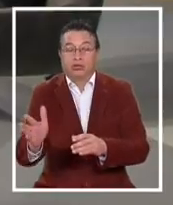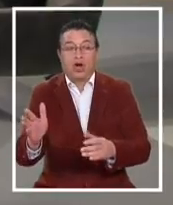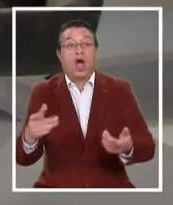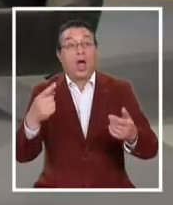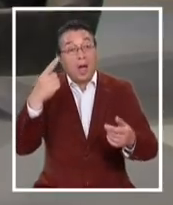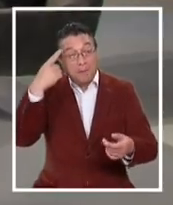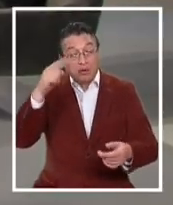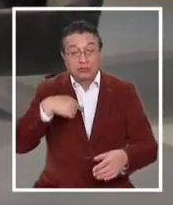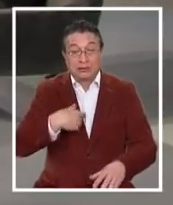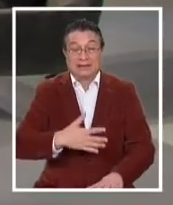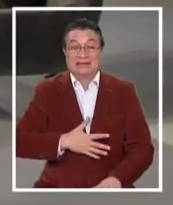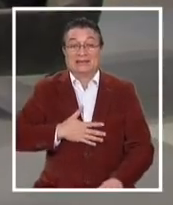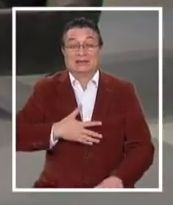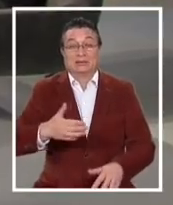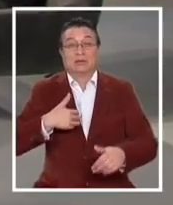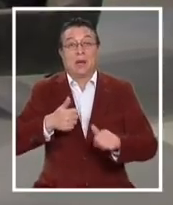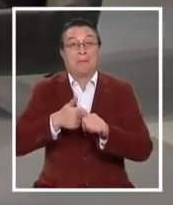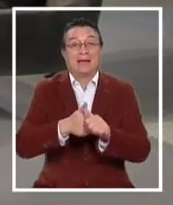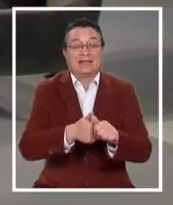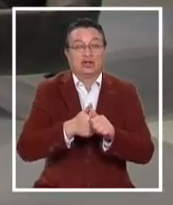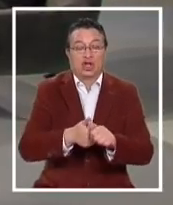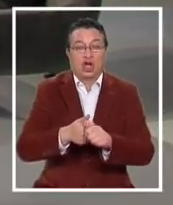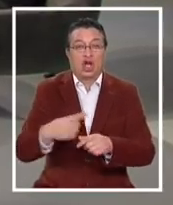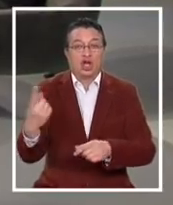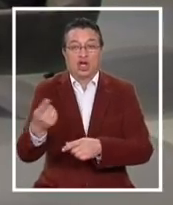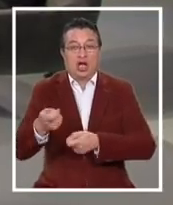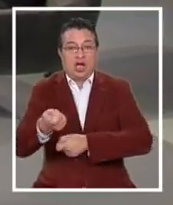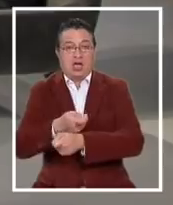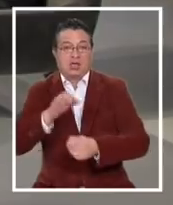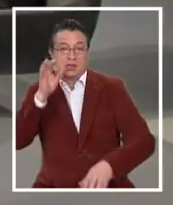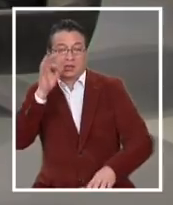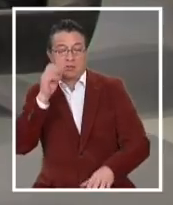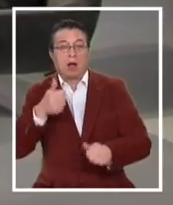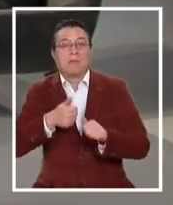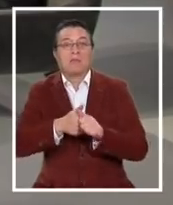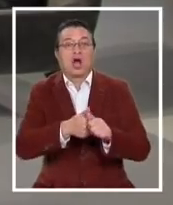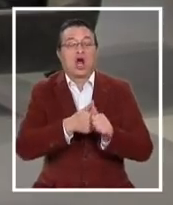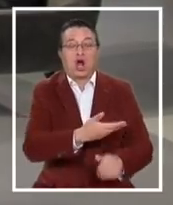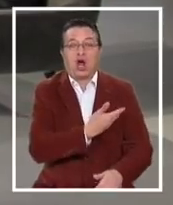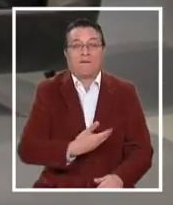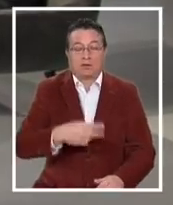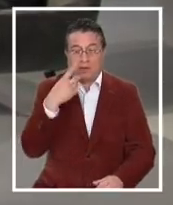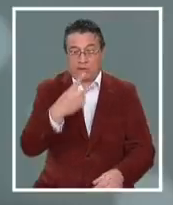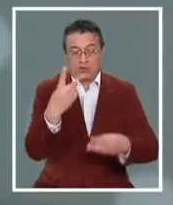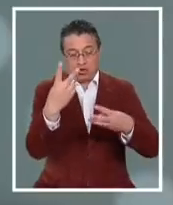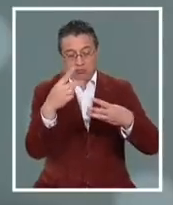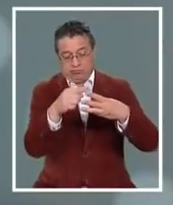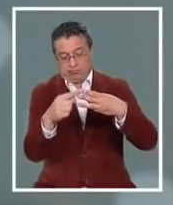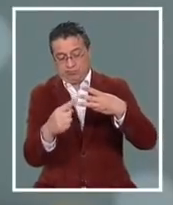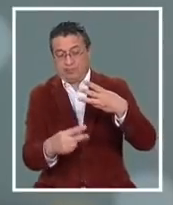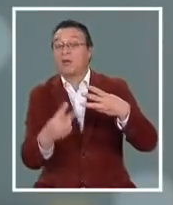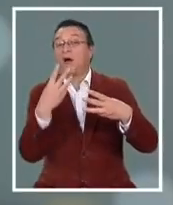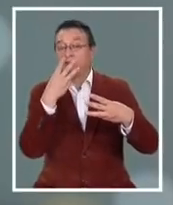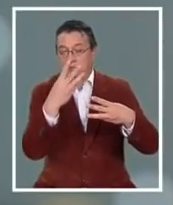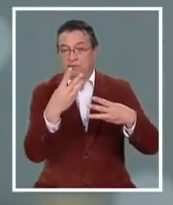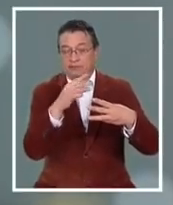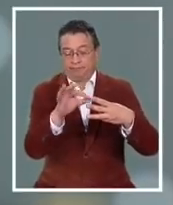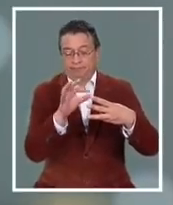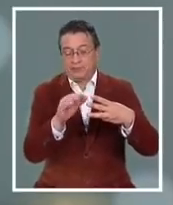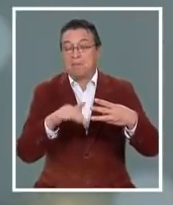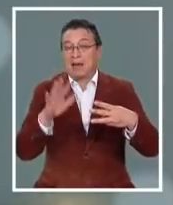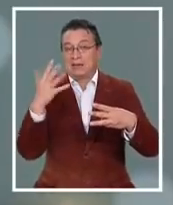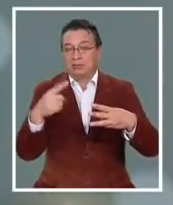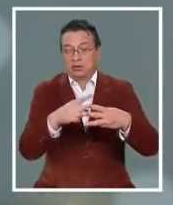sensación es que la presión de los grupos económicos ha sido muy fuerte hacia el gobierno. Y esto lo vemos en 2 o 3 cosas, que para mí son las más